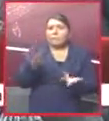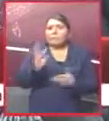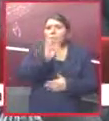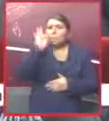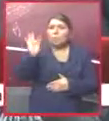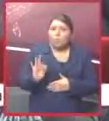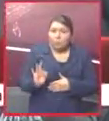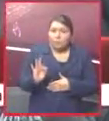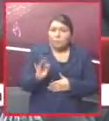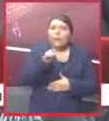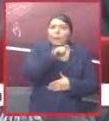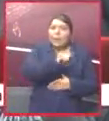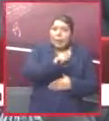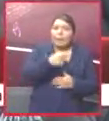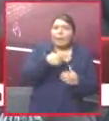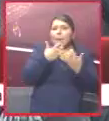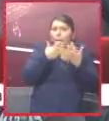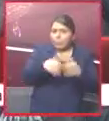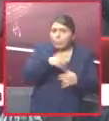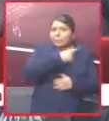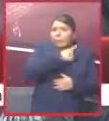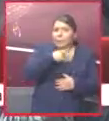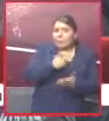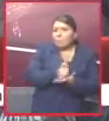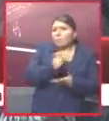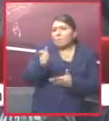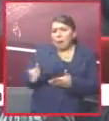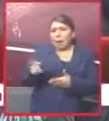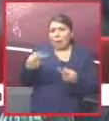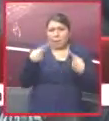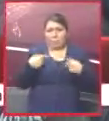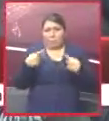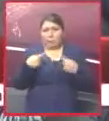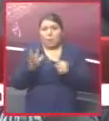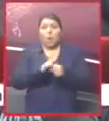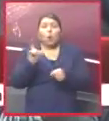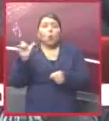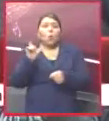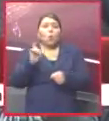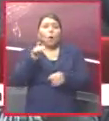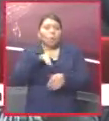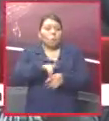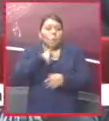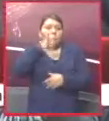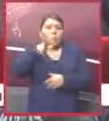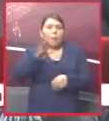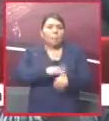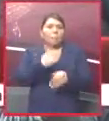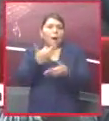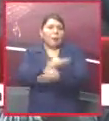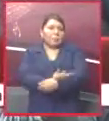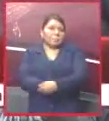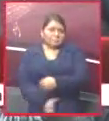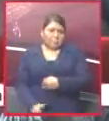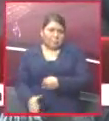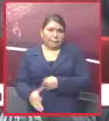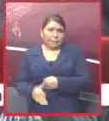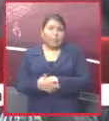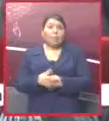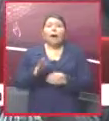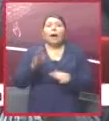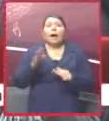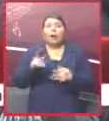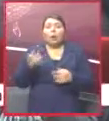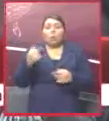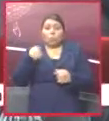sea remunerado al usuario por la demora del vuelo. Nosotros, los usuarios, a lo único que tenemos derecho